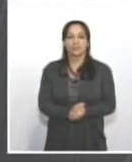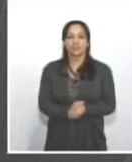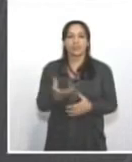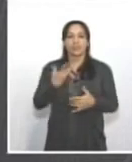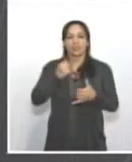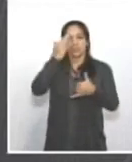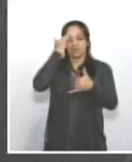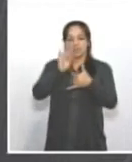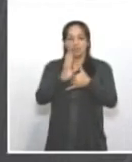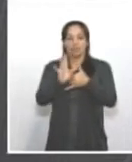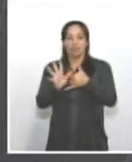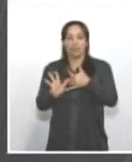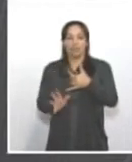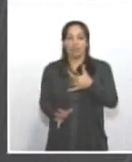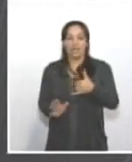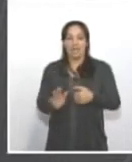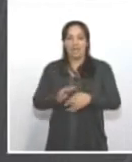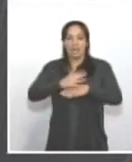pacífico,